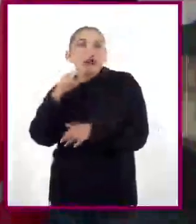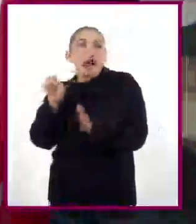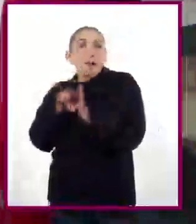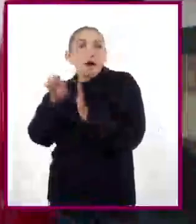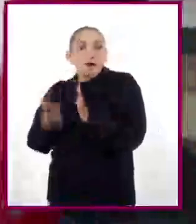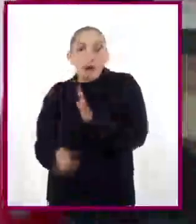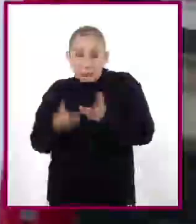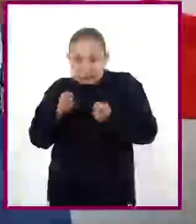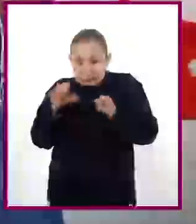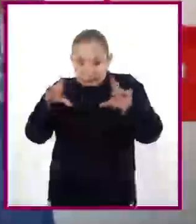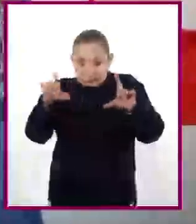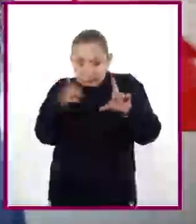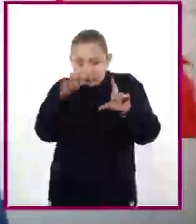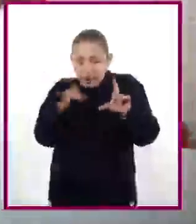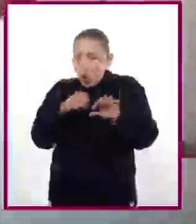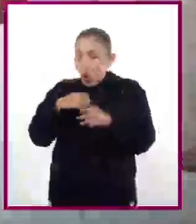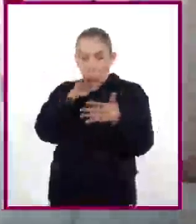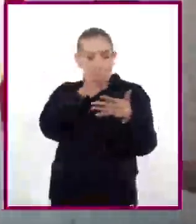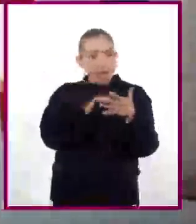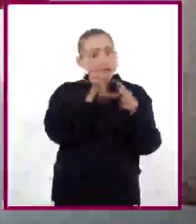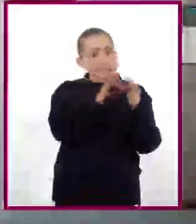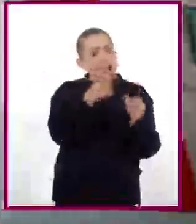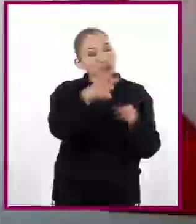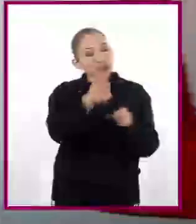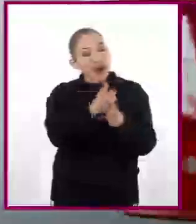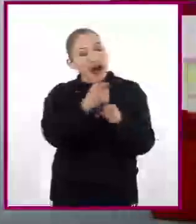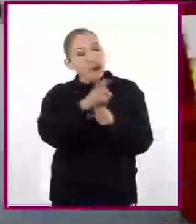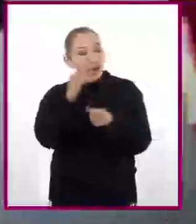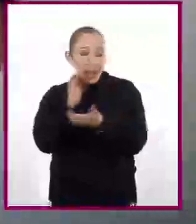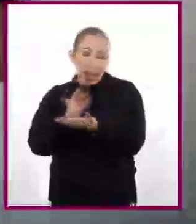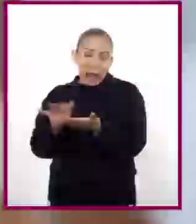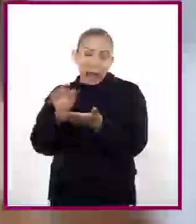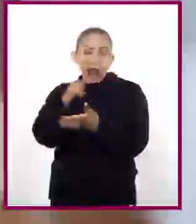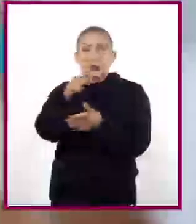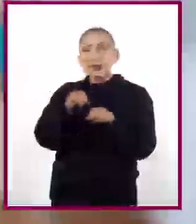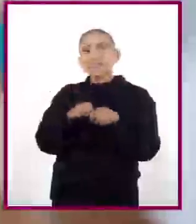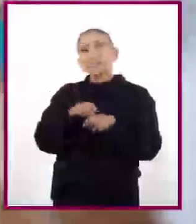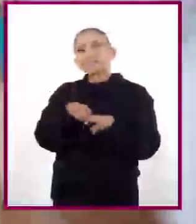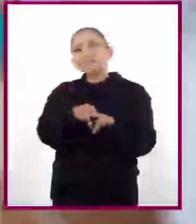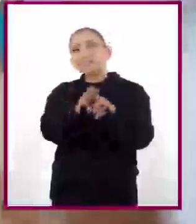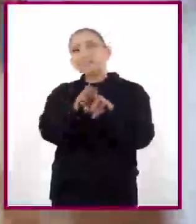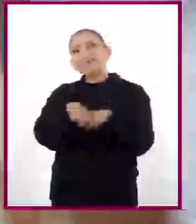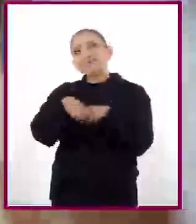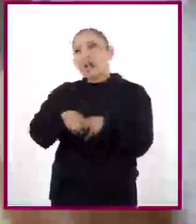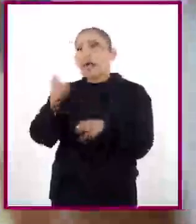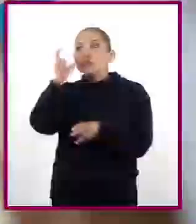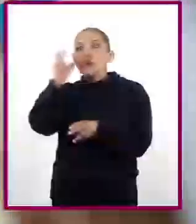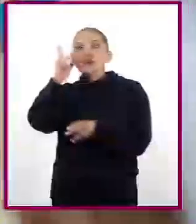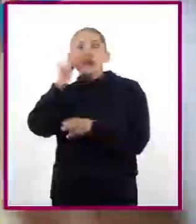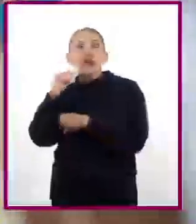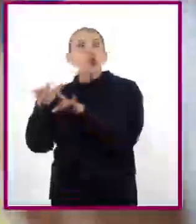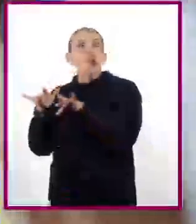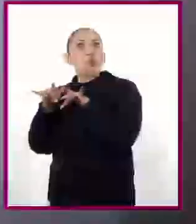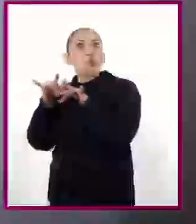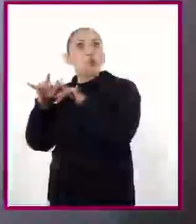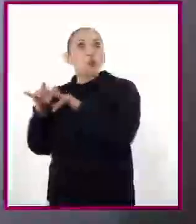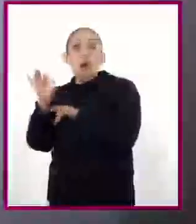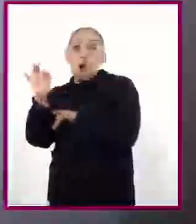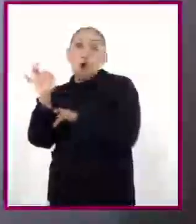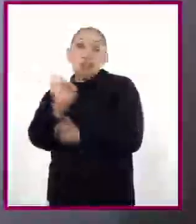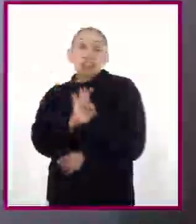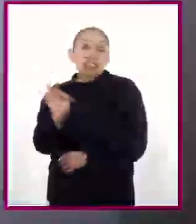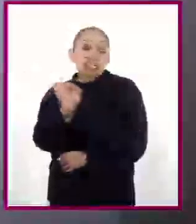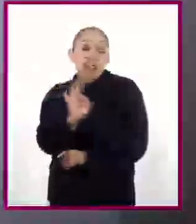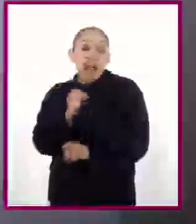utilizado el iPad, o si en vez de leerle cuentos a su abuela mientras ella se mecía, le ponía a escuchar un audiolibro. Quizás